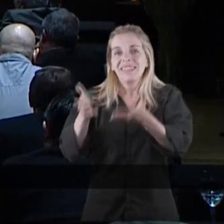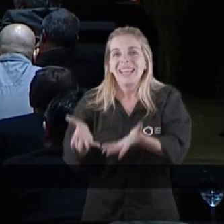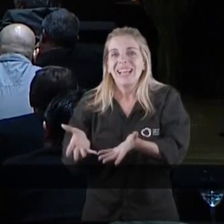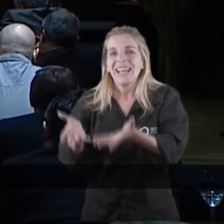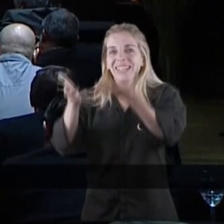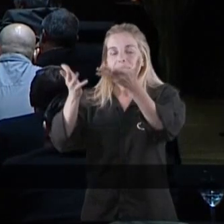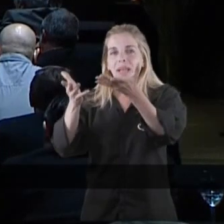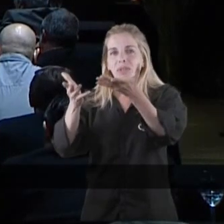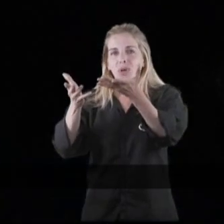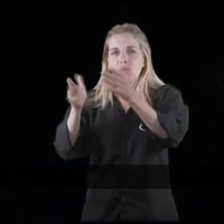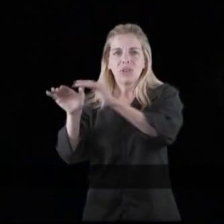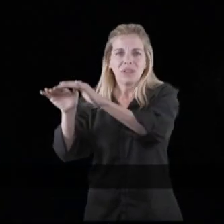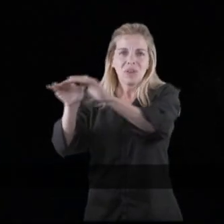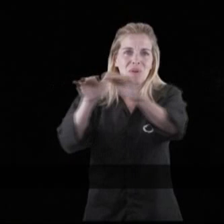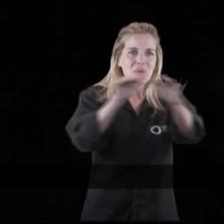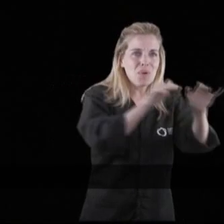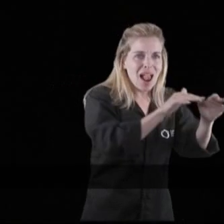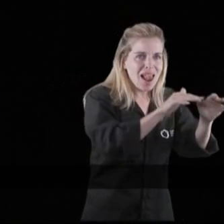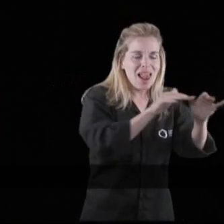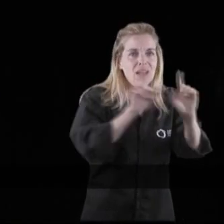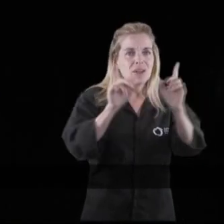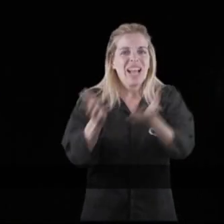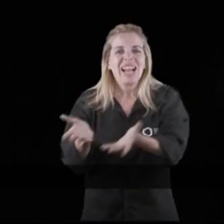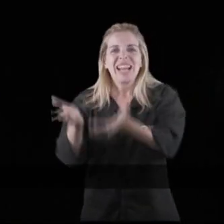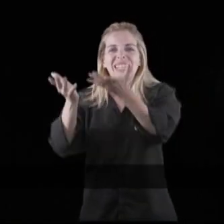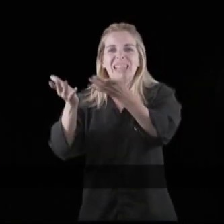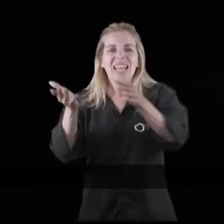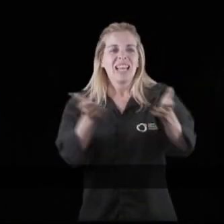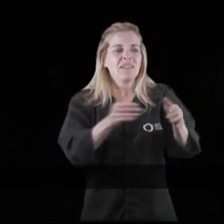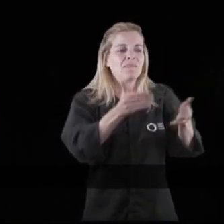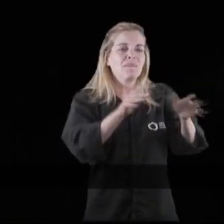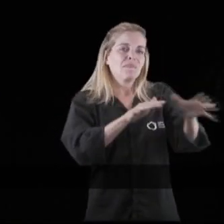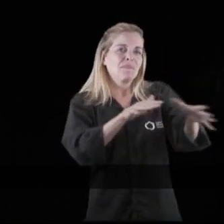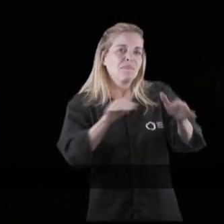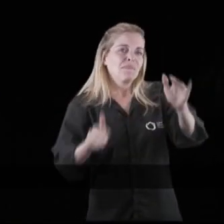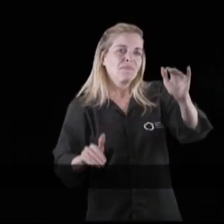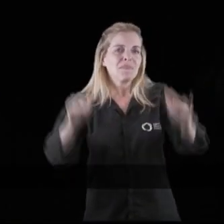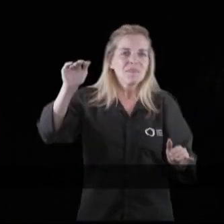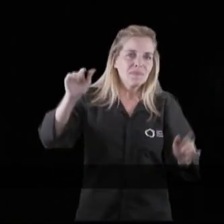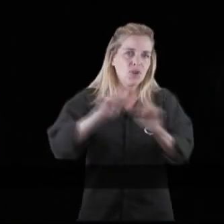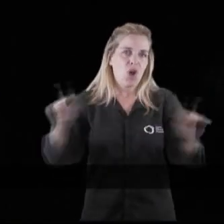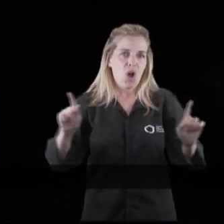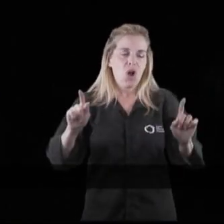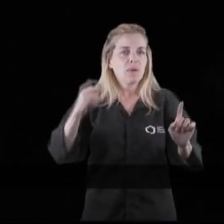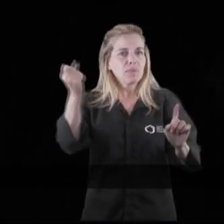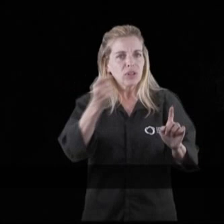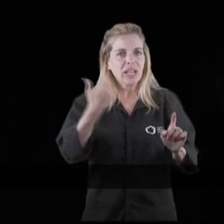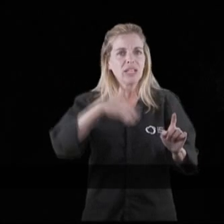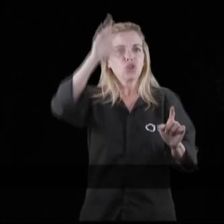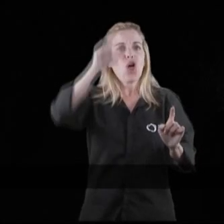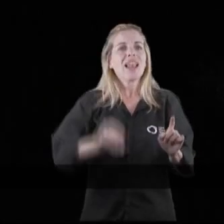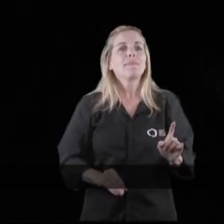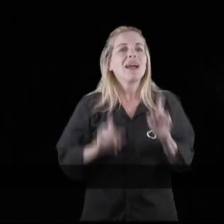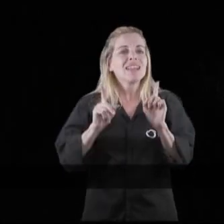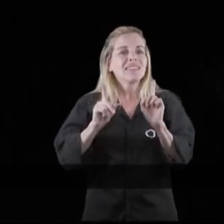armónico, que no se concentre en un lugar, que se distribuya a lo largo de todo el país. Hay